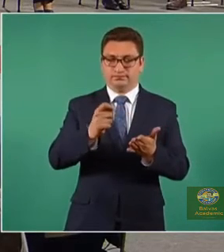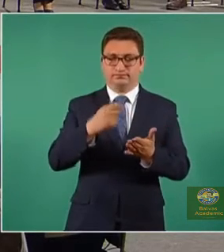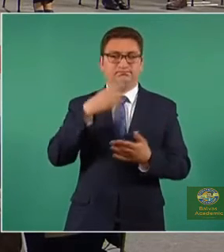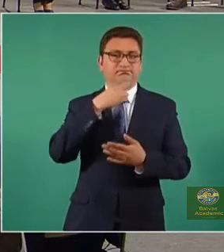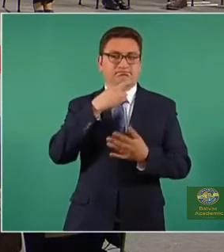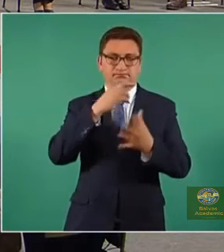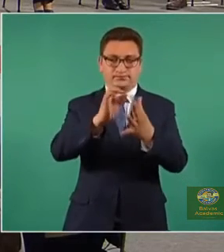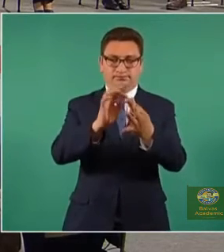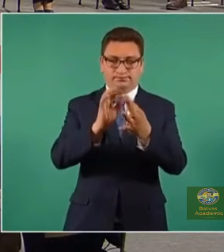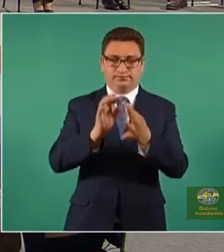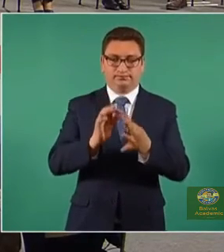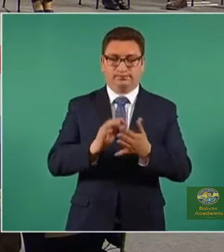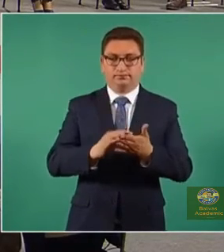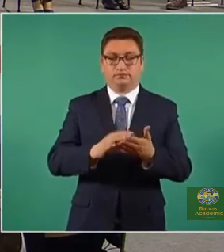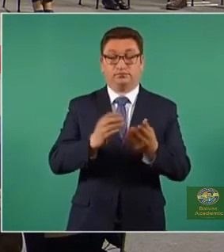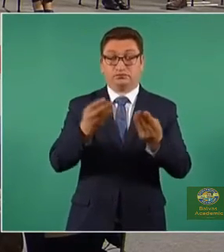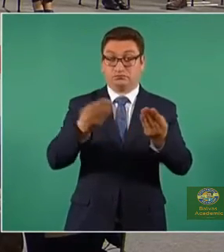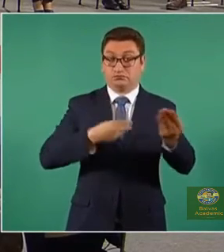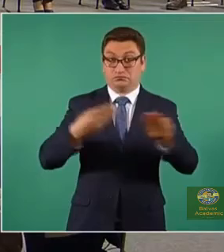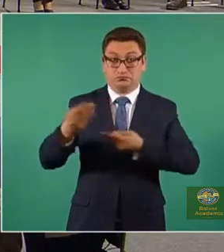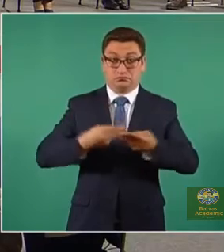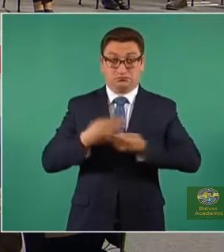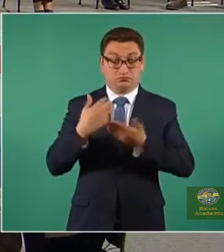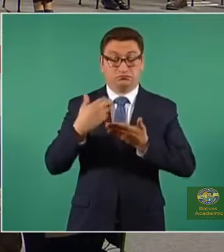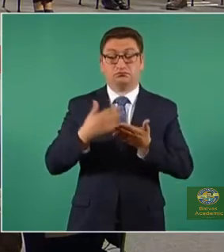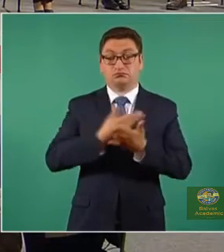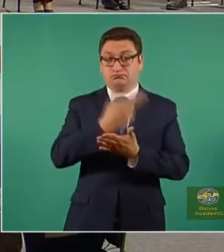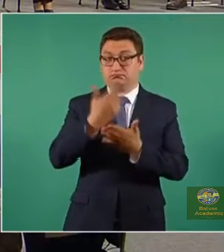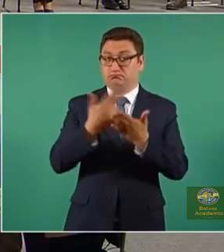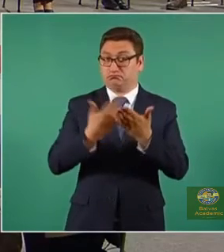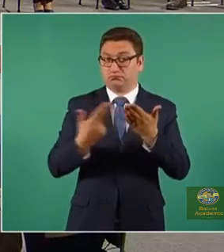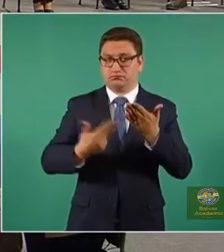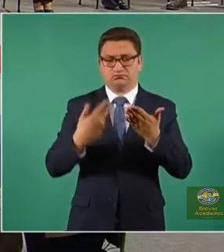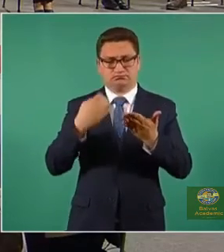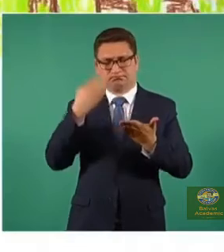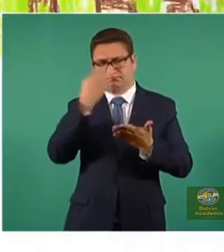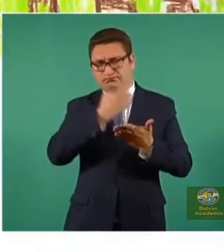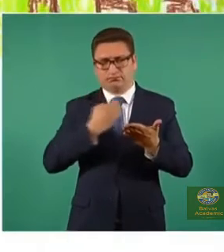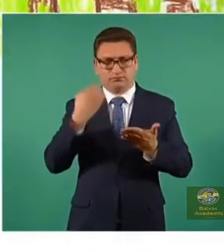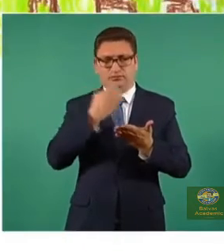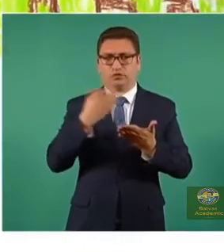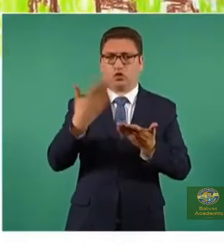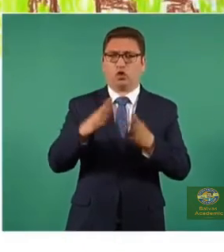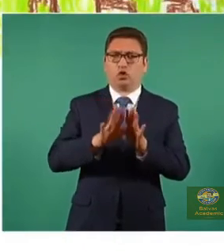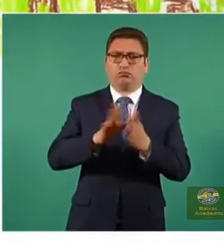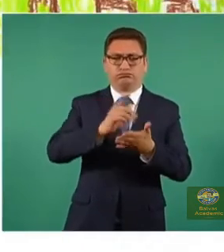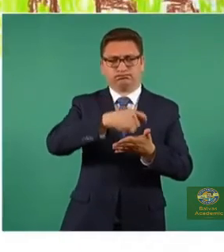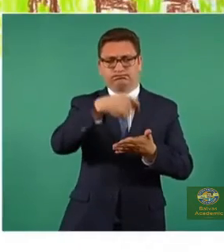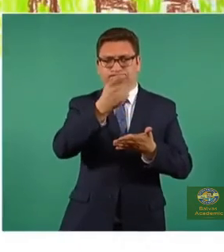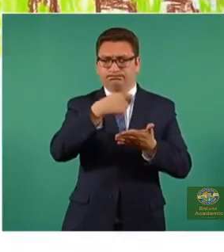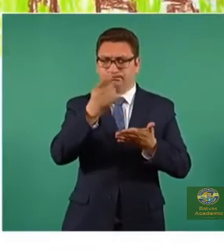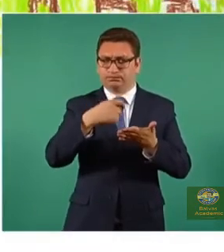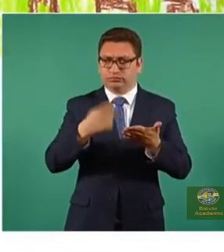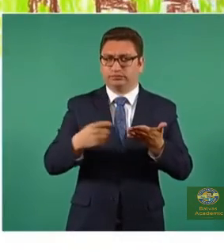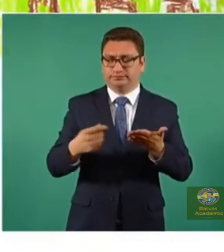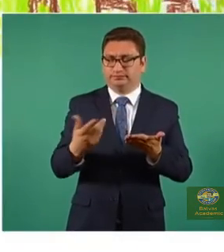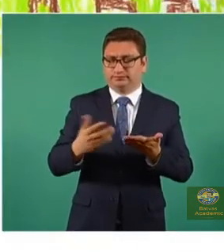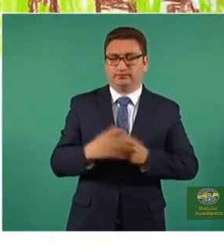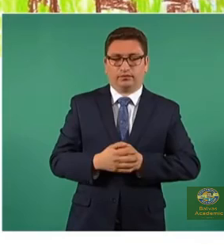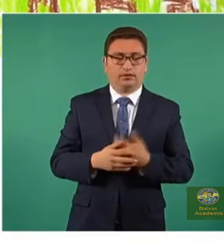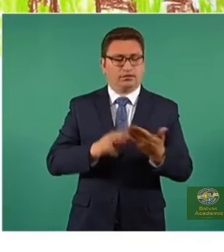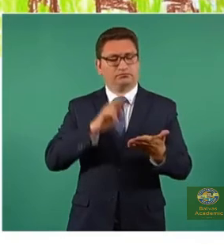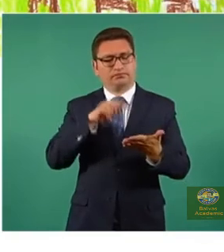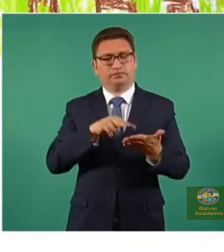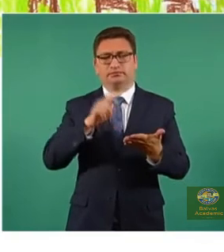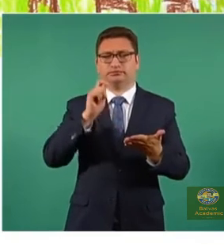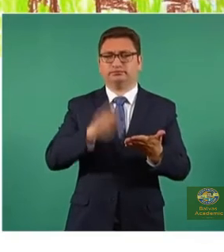Rápidamente, los dibujos que recibimos en un análisis que tiene que ver con el tipo de trazo, cómo se dibujaban,